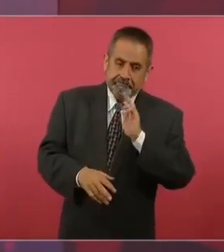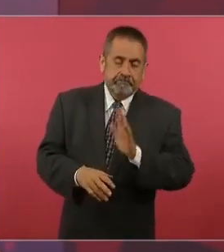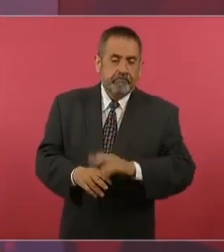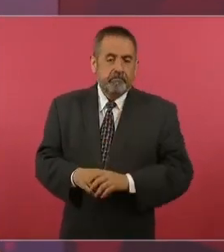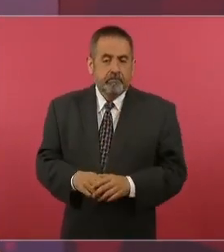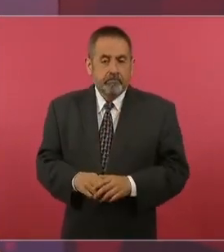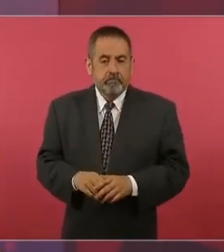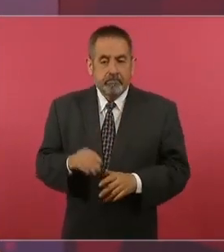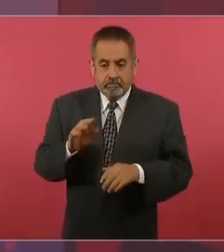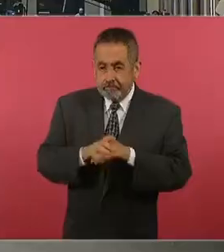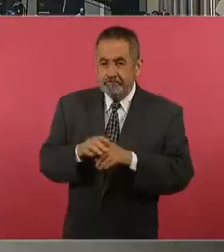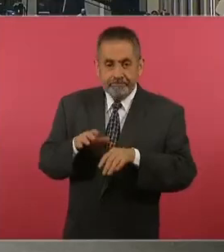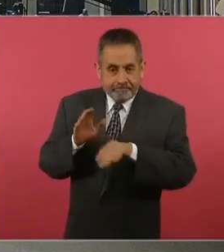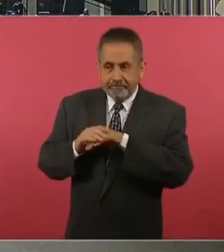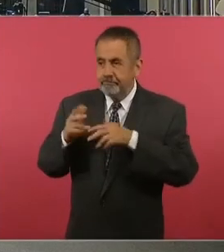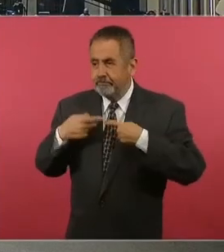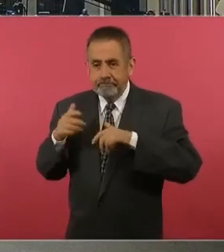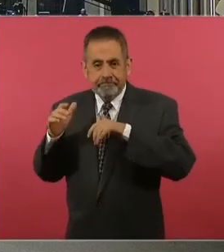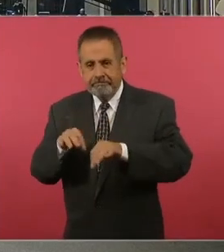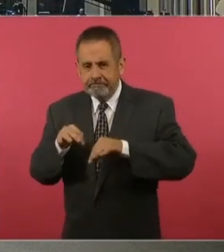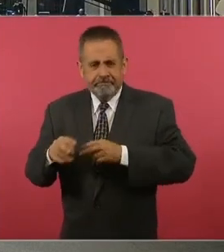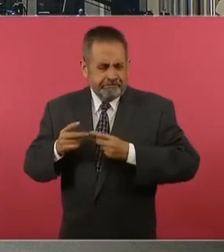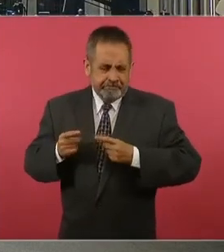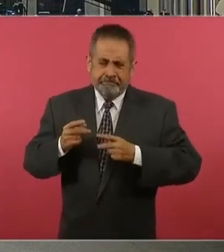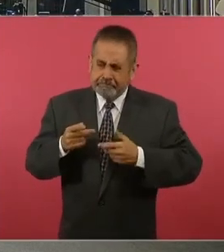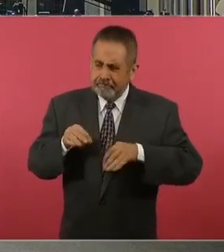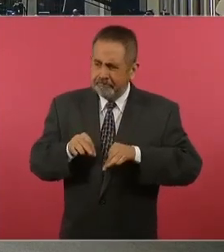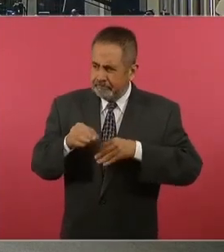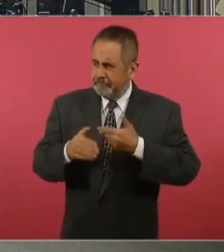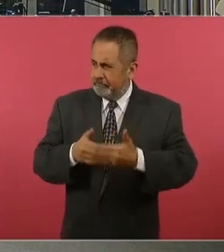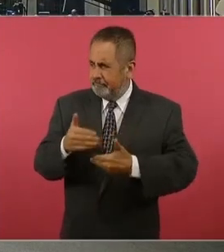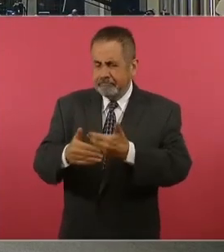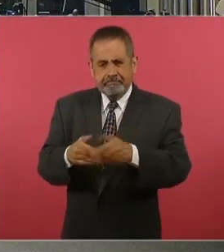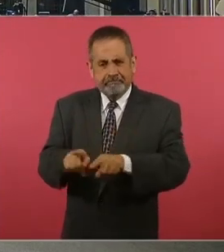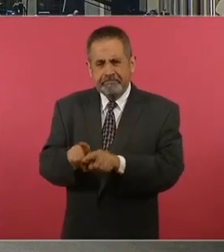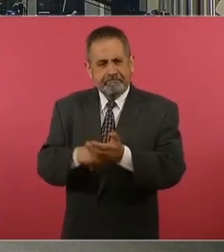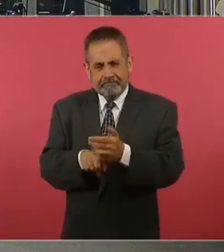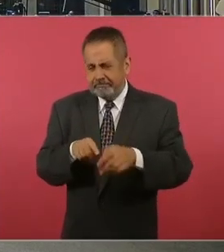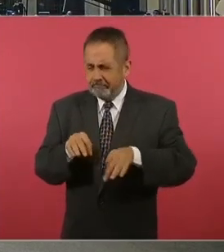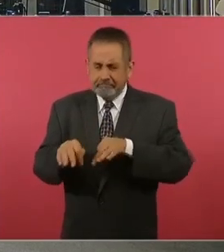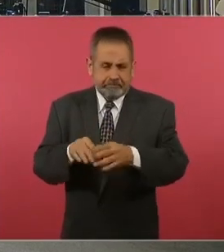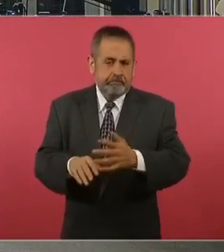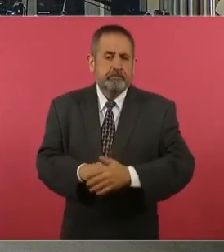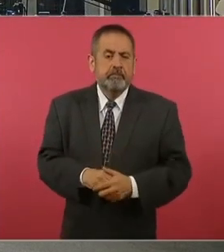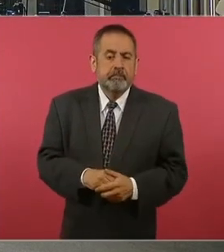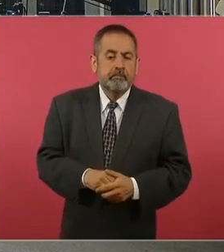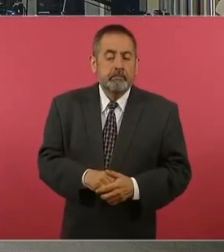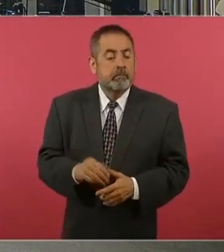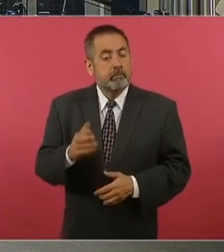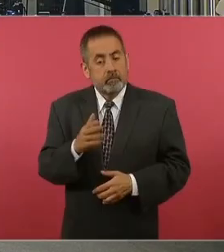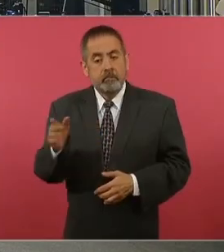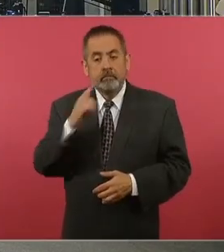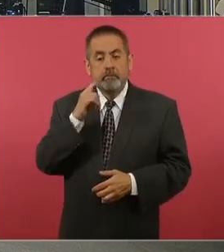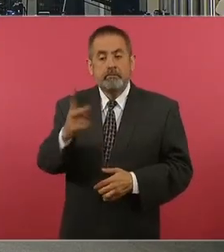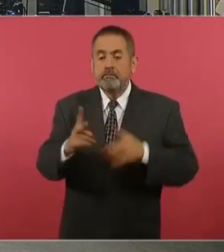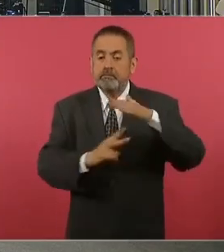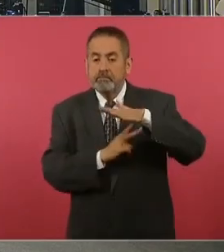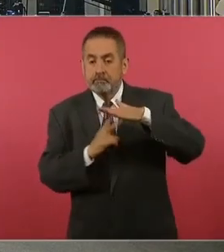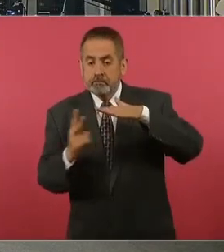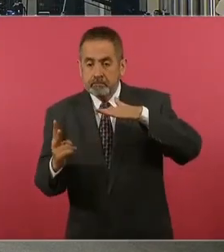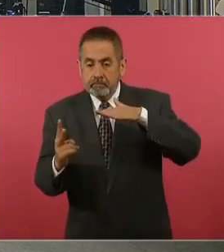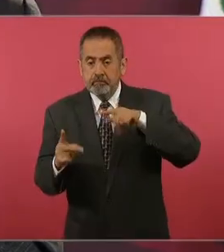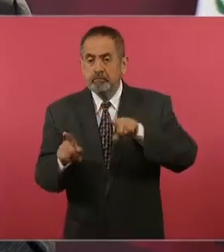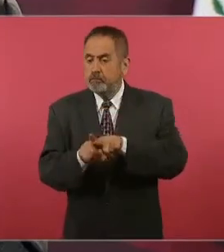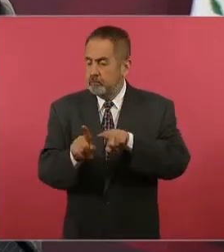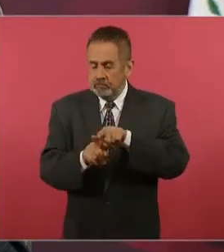sea, más turnos para avanzar, pero lo mismo. ¿Sí? Y en el caso del trolebús,